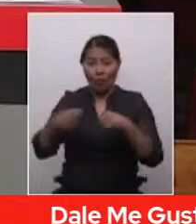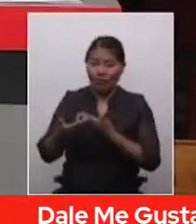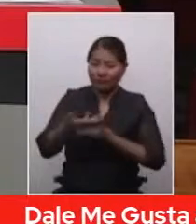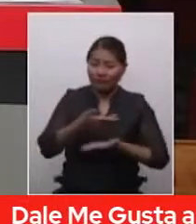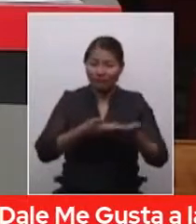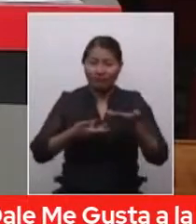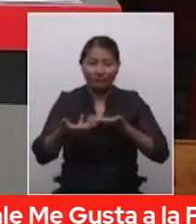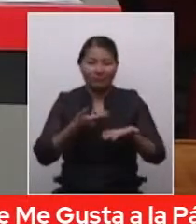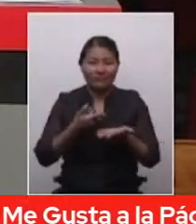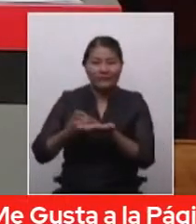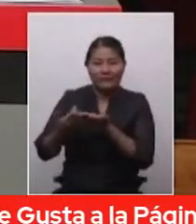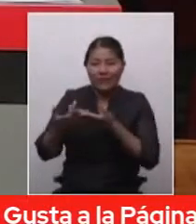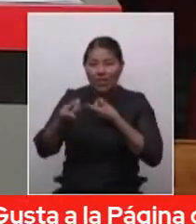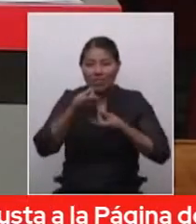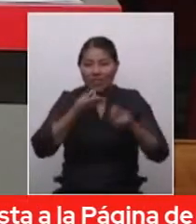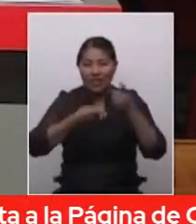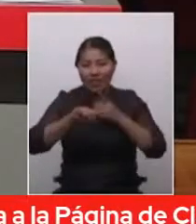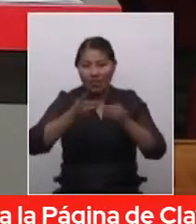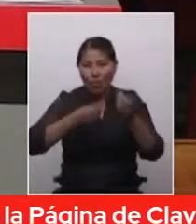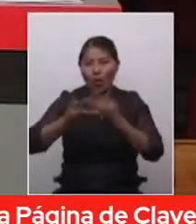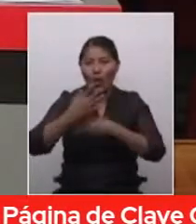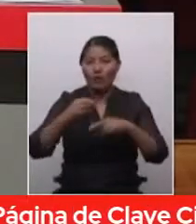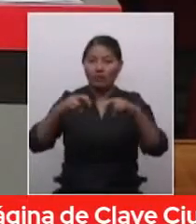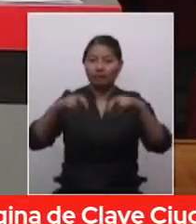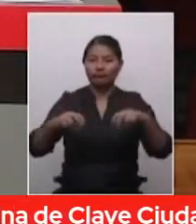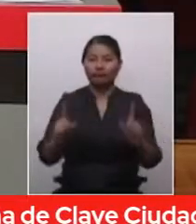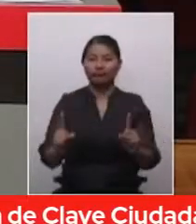diálogo y la interacción entre dos candidatos.